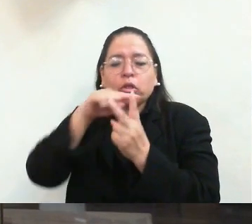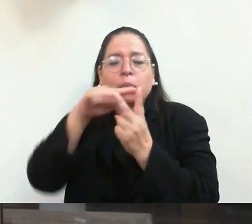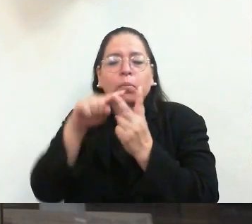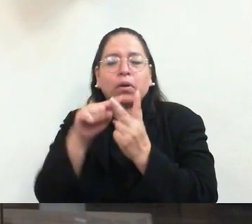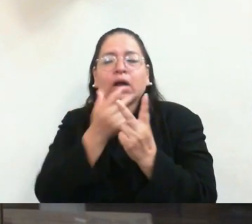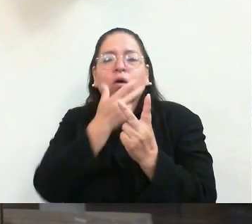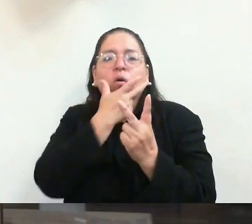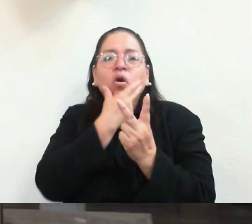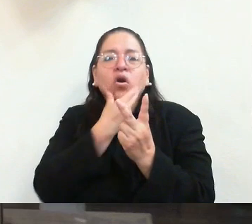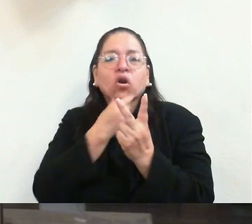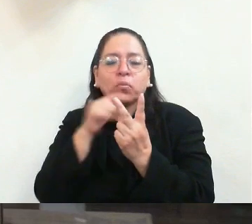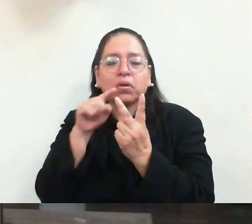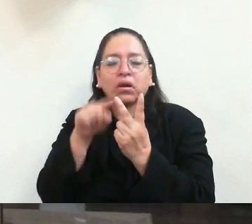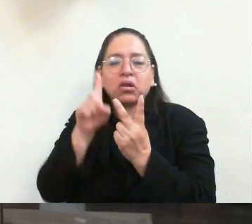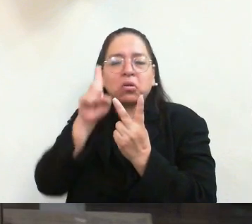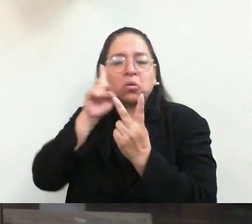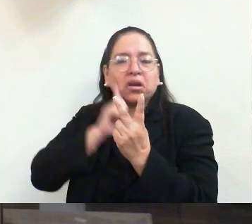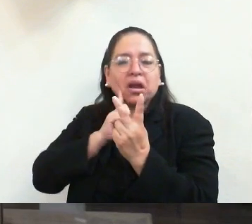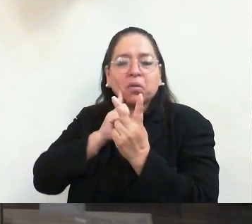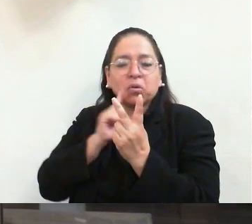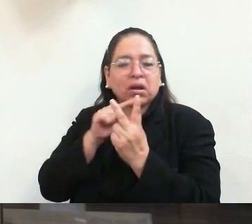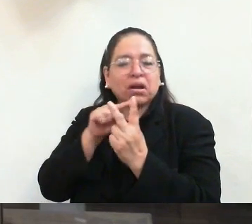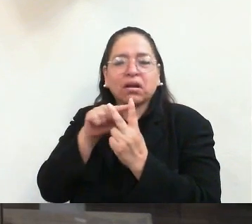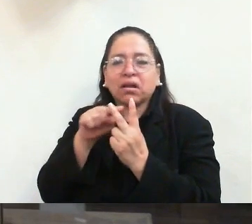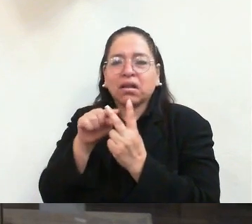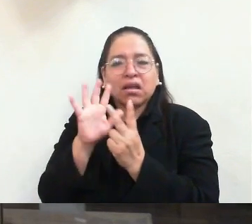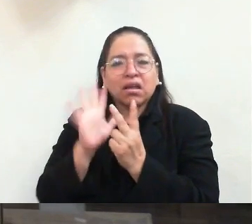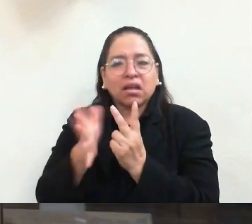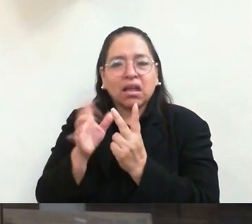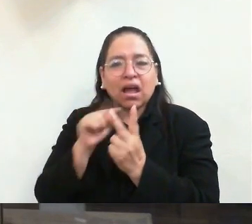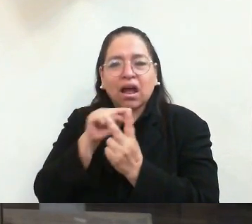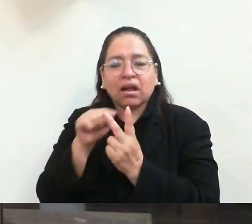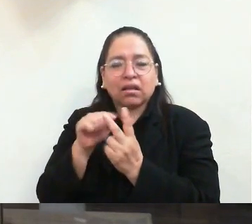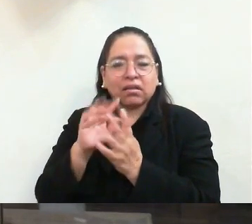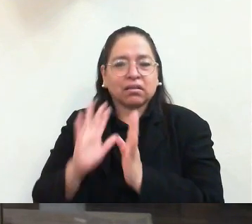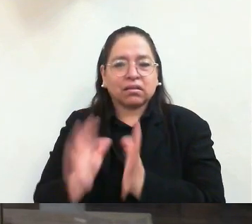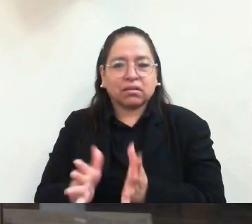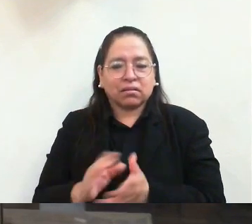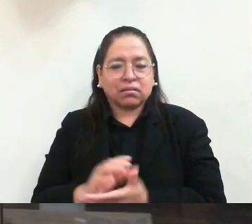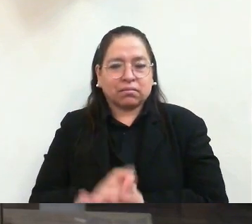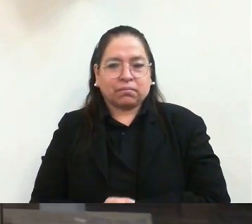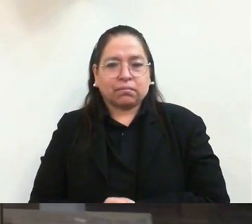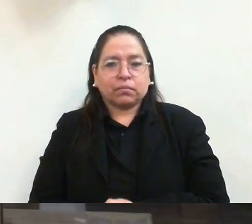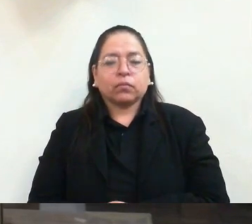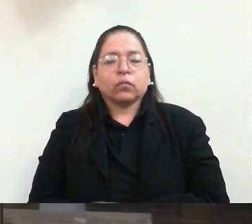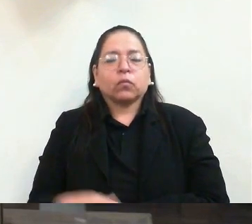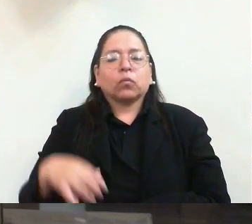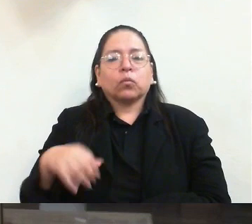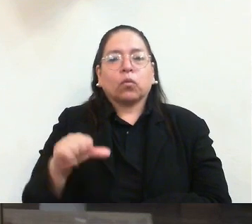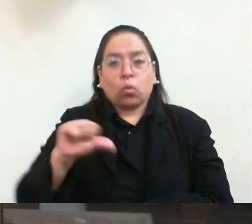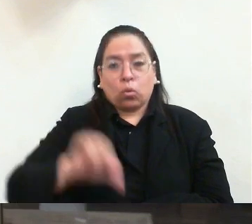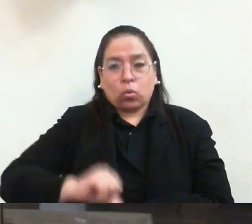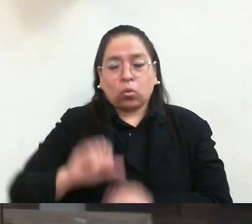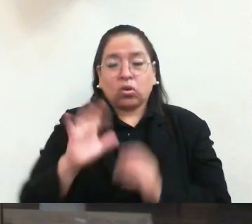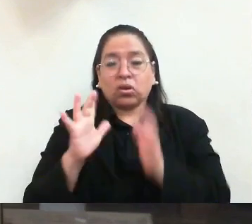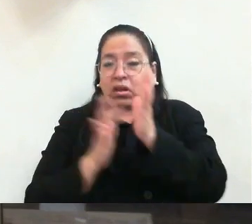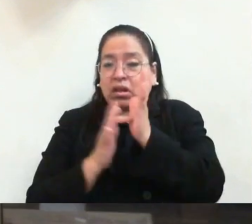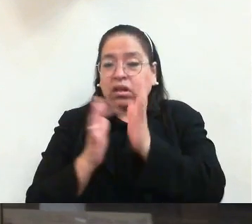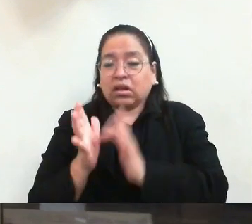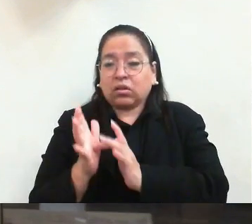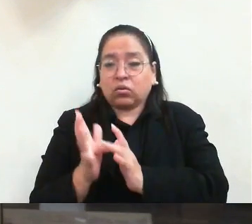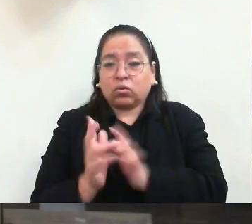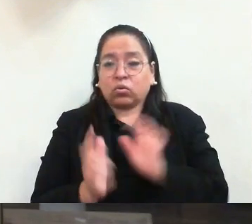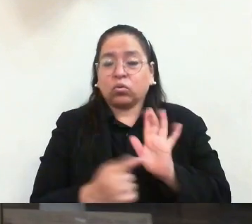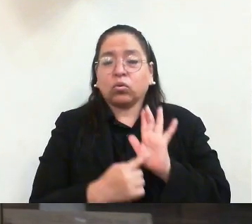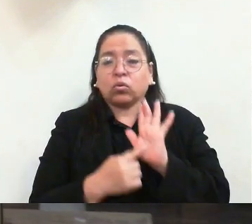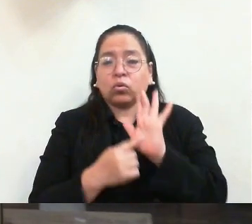cosa ahora también el a través de un signo muy sencillo regresa